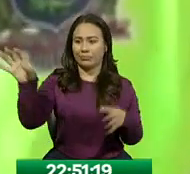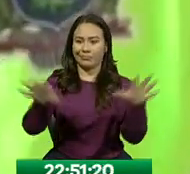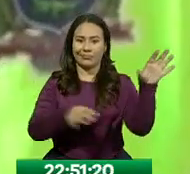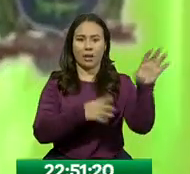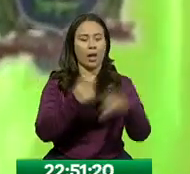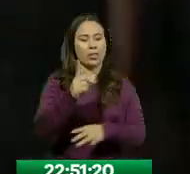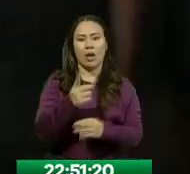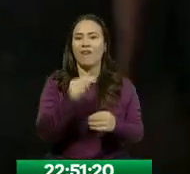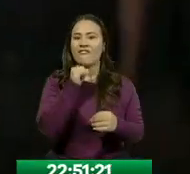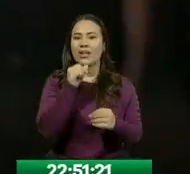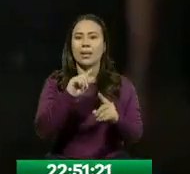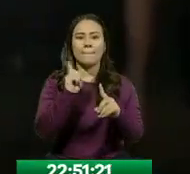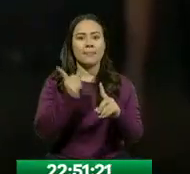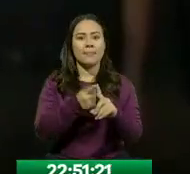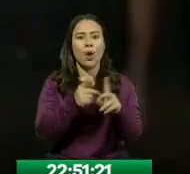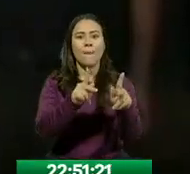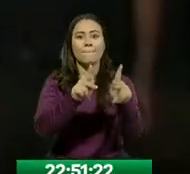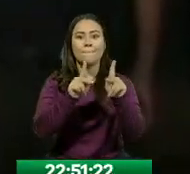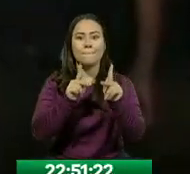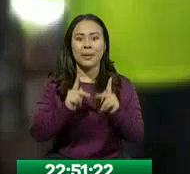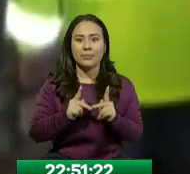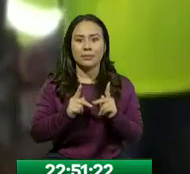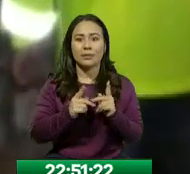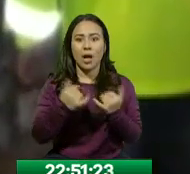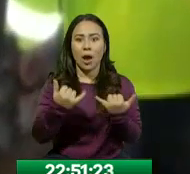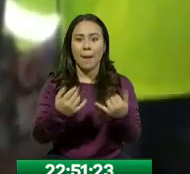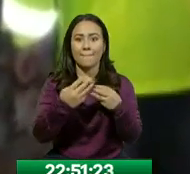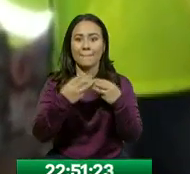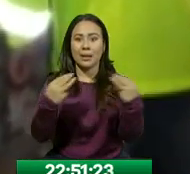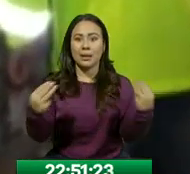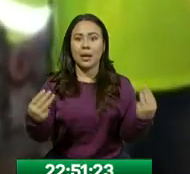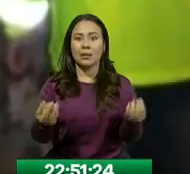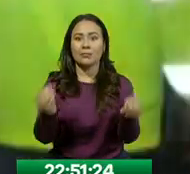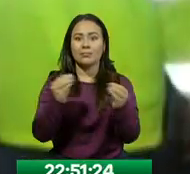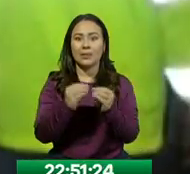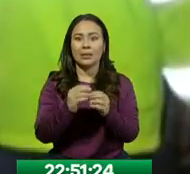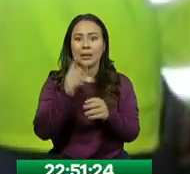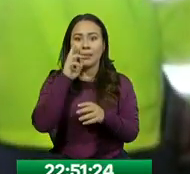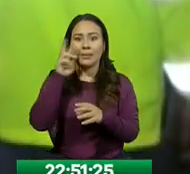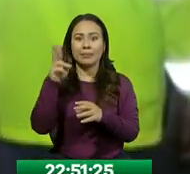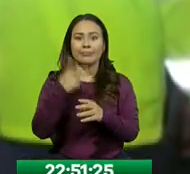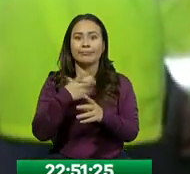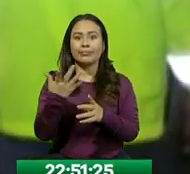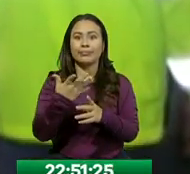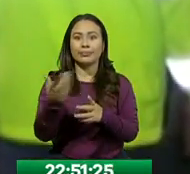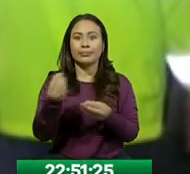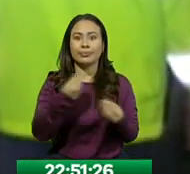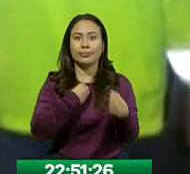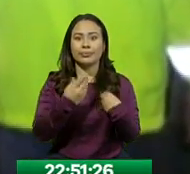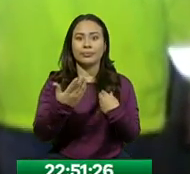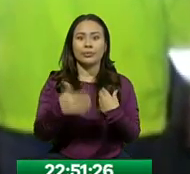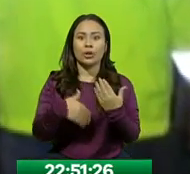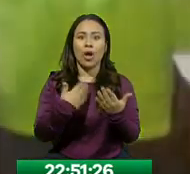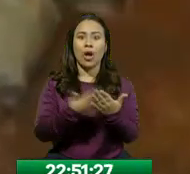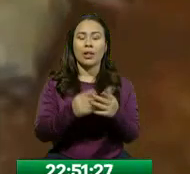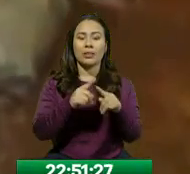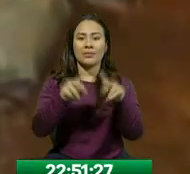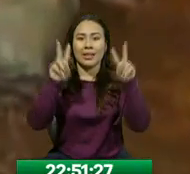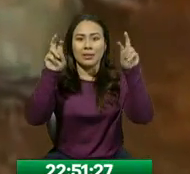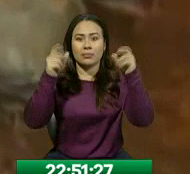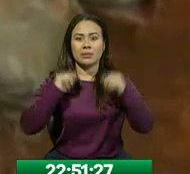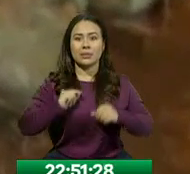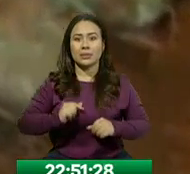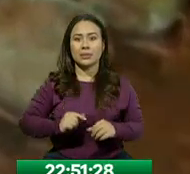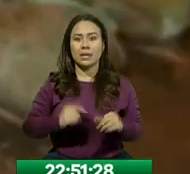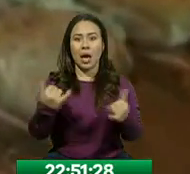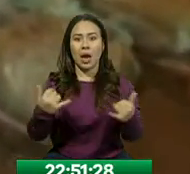respectivas autorizaciones. El transporte de material aurífero está prohibido, no hay permiso para circular con material minero. Son varios los decomisos